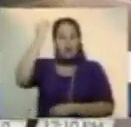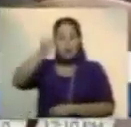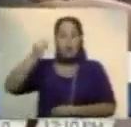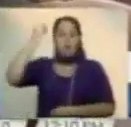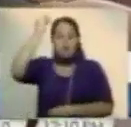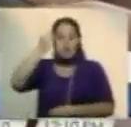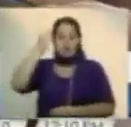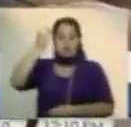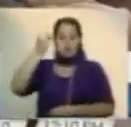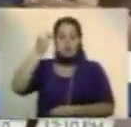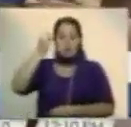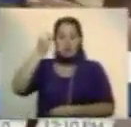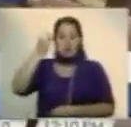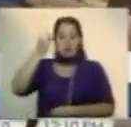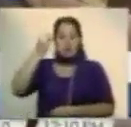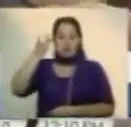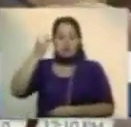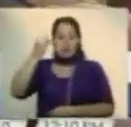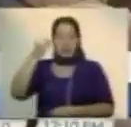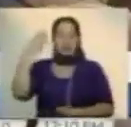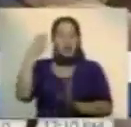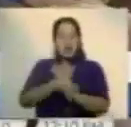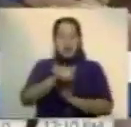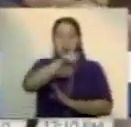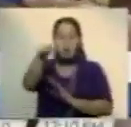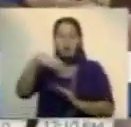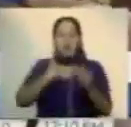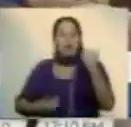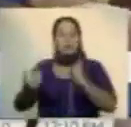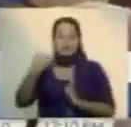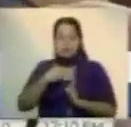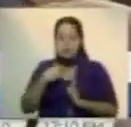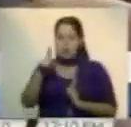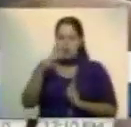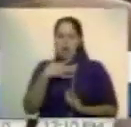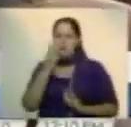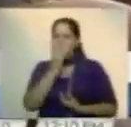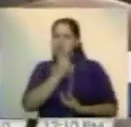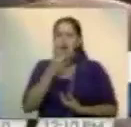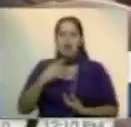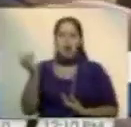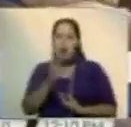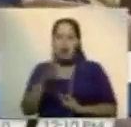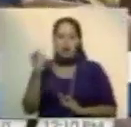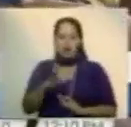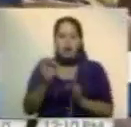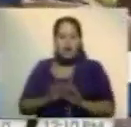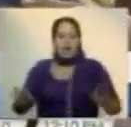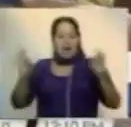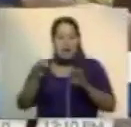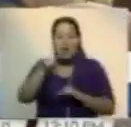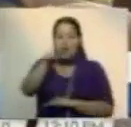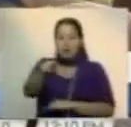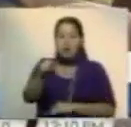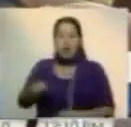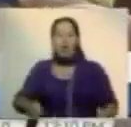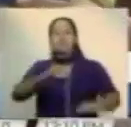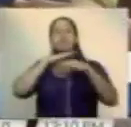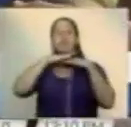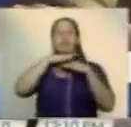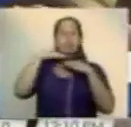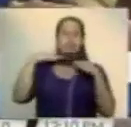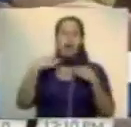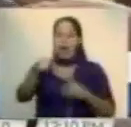ultraderecha, de la situación que ustedes están padeciendo. A ellos no les duele, compatriotas, no les duele. No les duele que ustedes tengan el agua hasta el